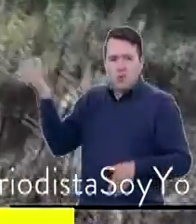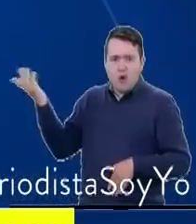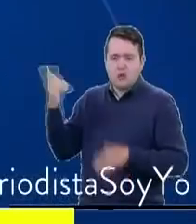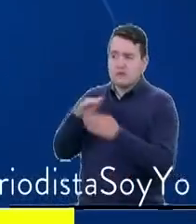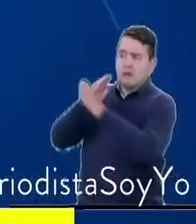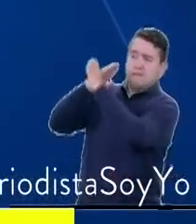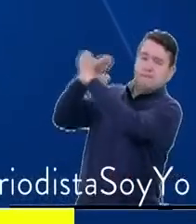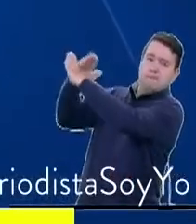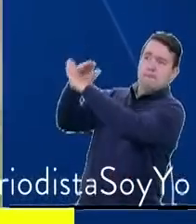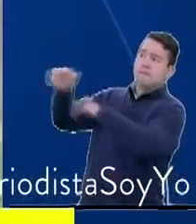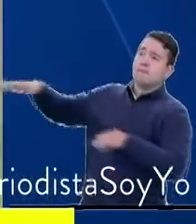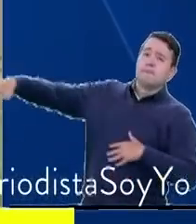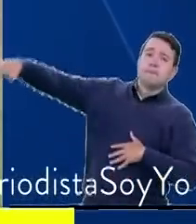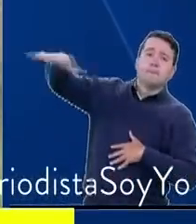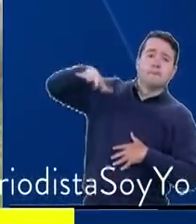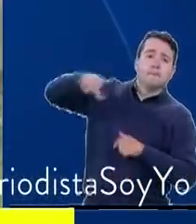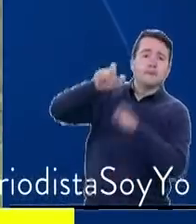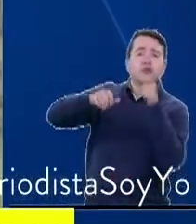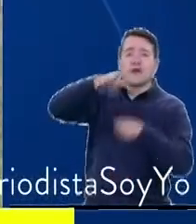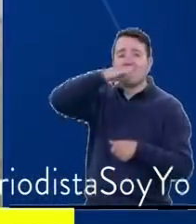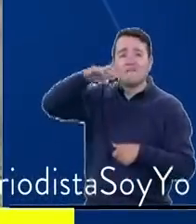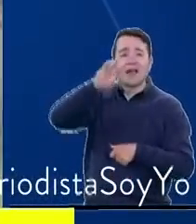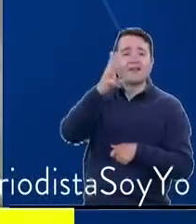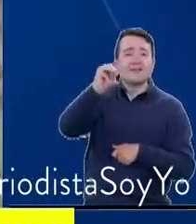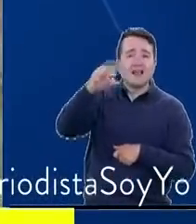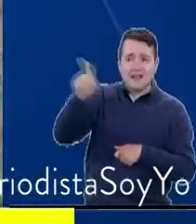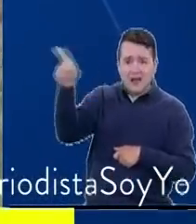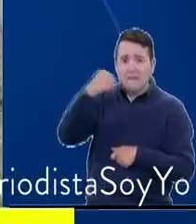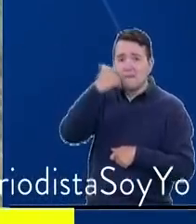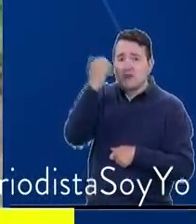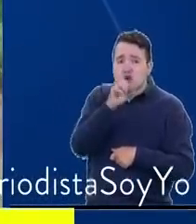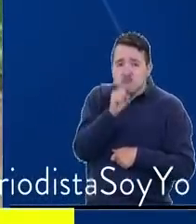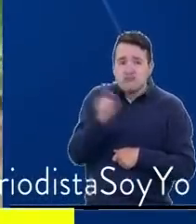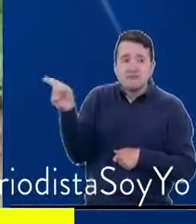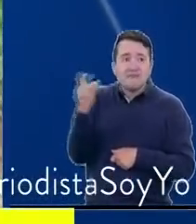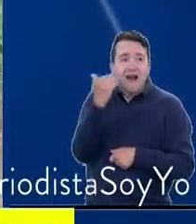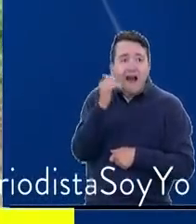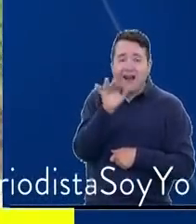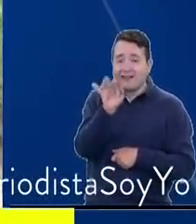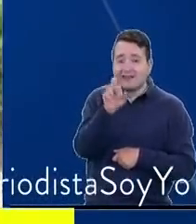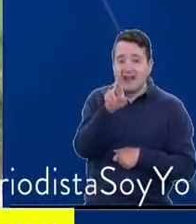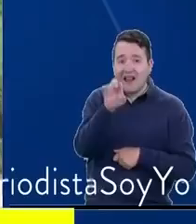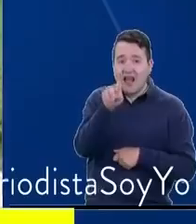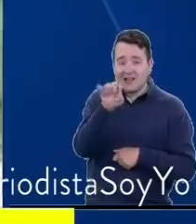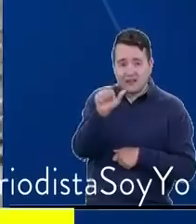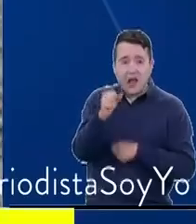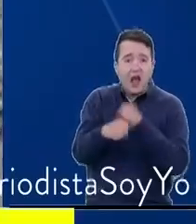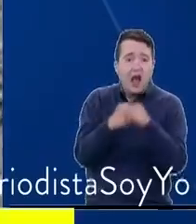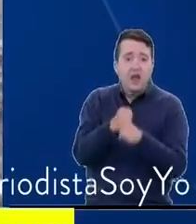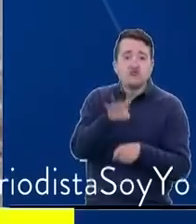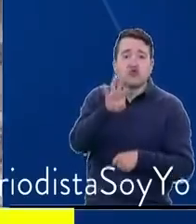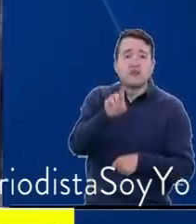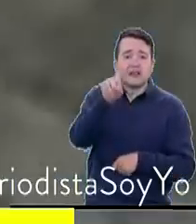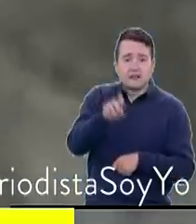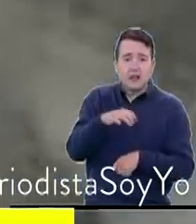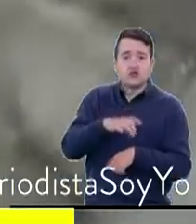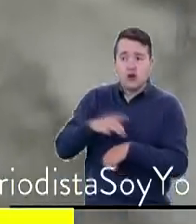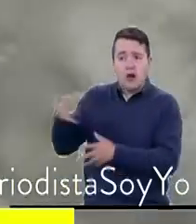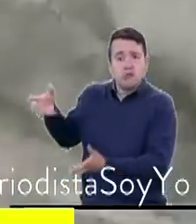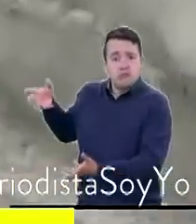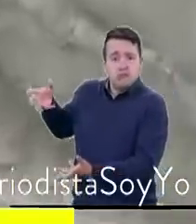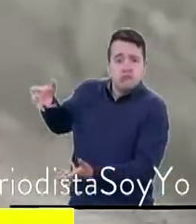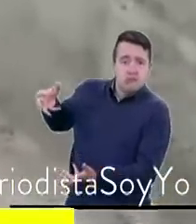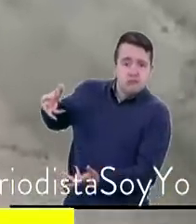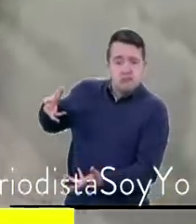30 predios. La mayoría de los habitantes es de la tercera edad, como doña Teresa, que tiene 96 años, no puede caminar y toca bajarla por